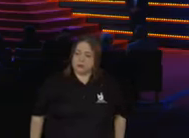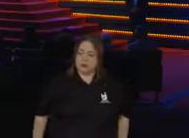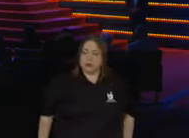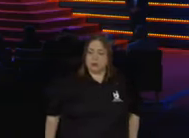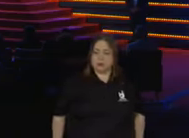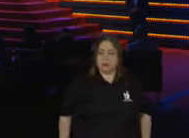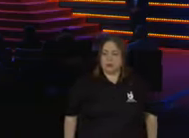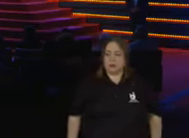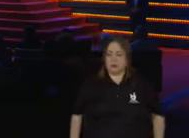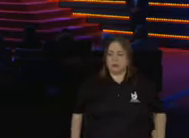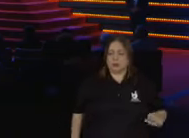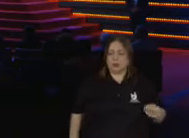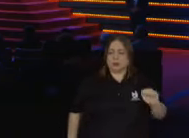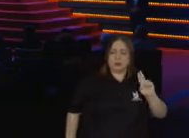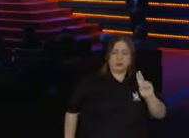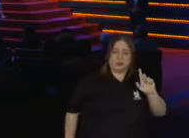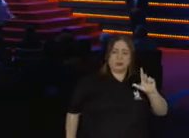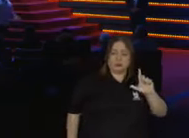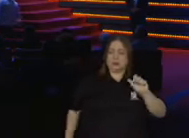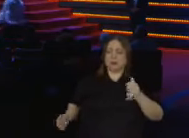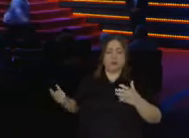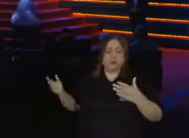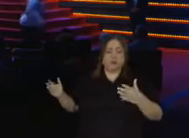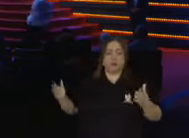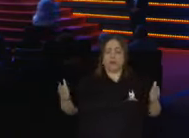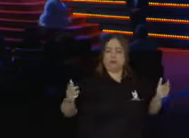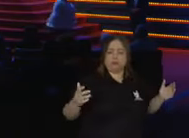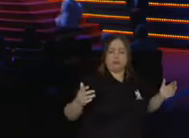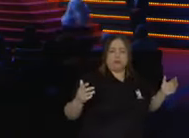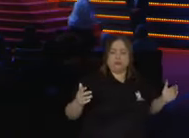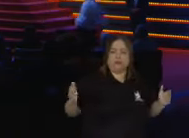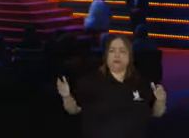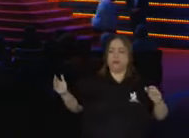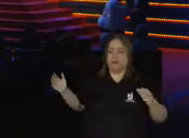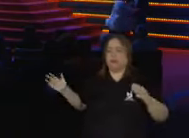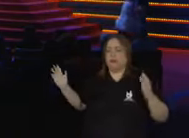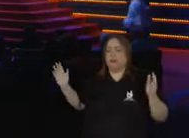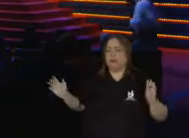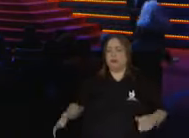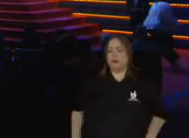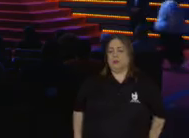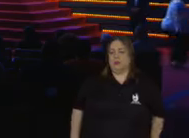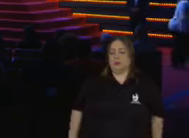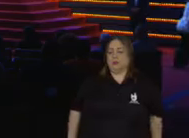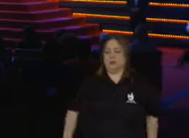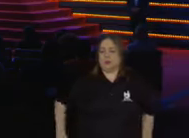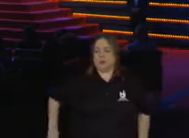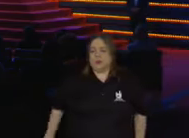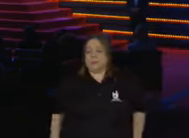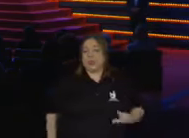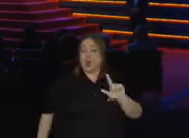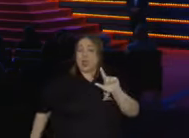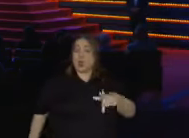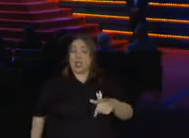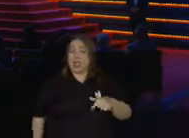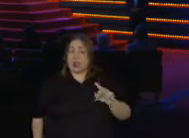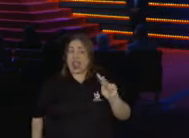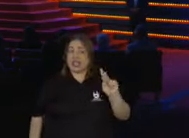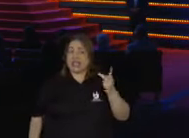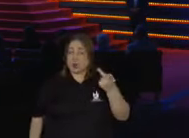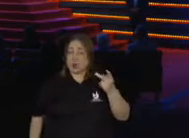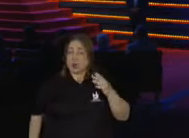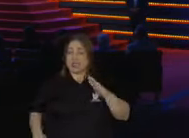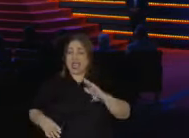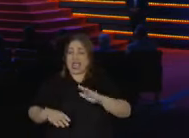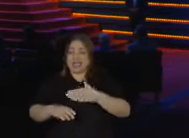Saúl mató a mil, taratatatatatatata, Saúl mató a mil. Pero luego vino la segunda estrofa,